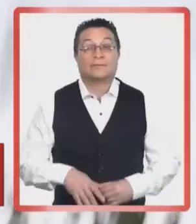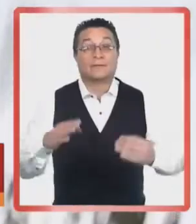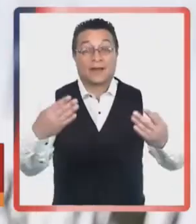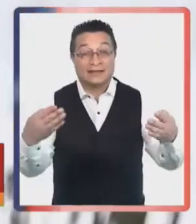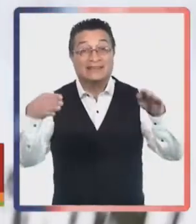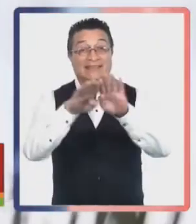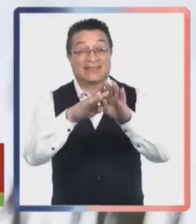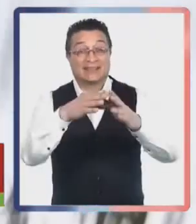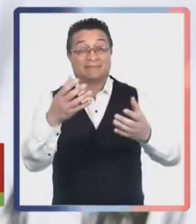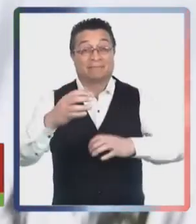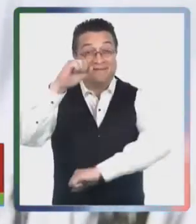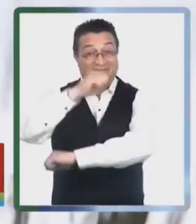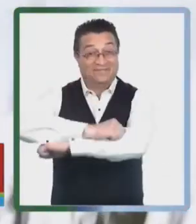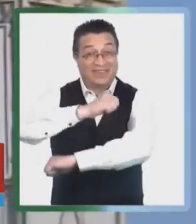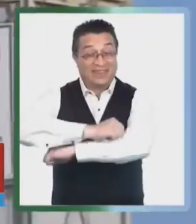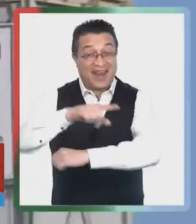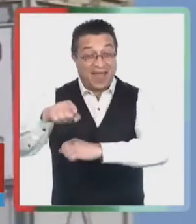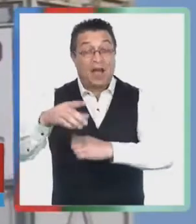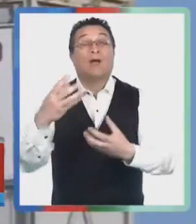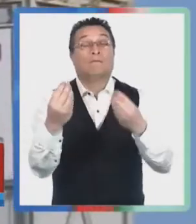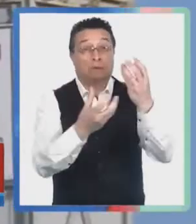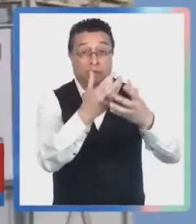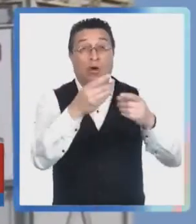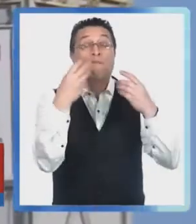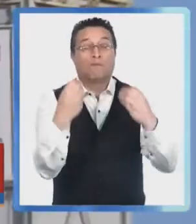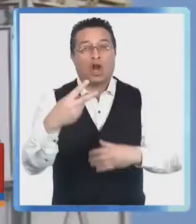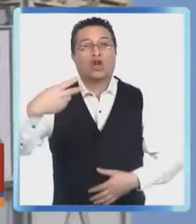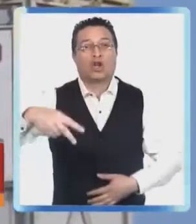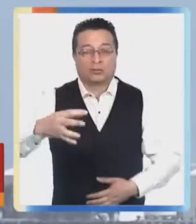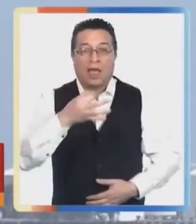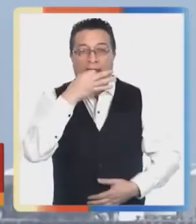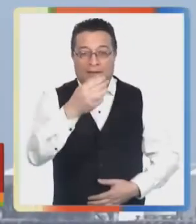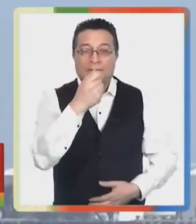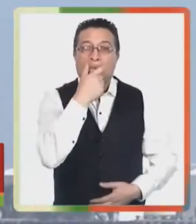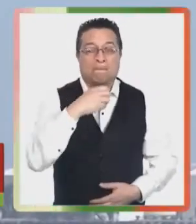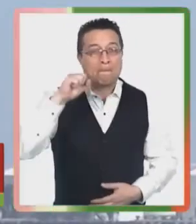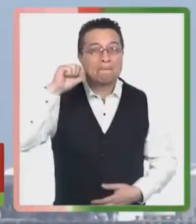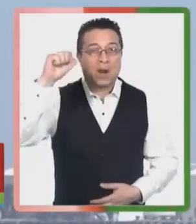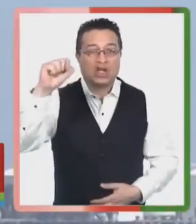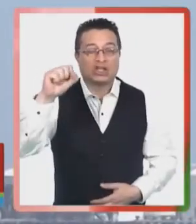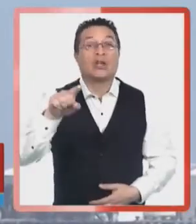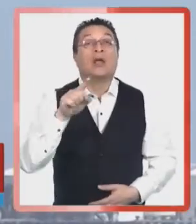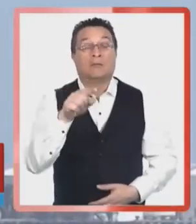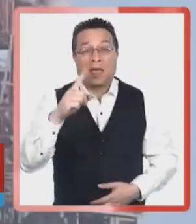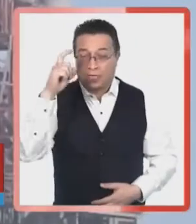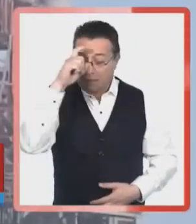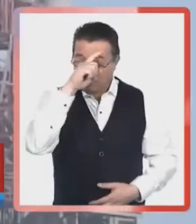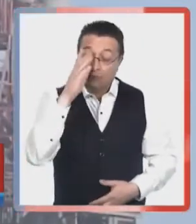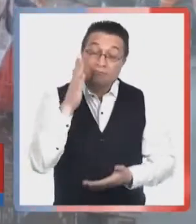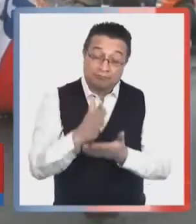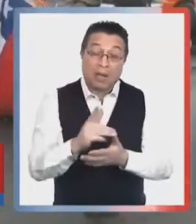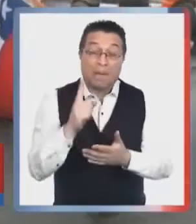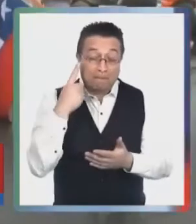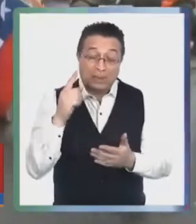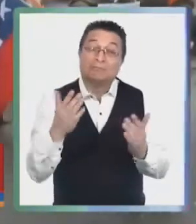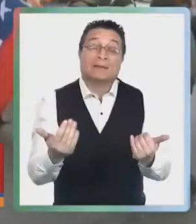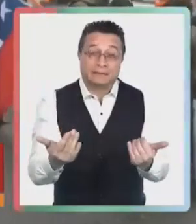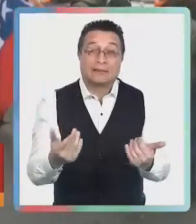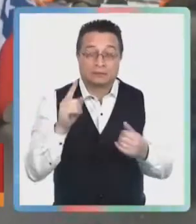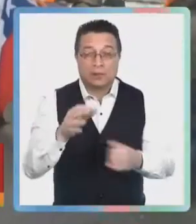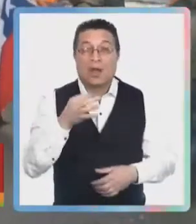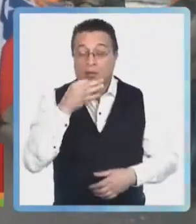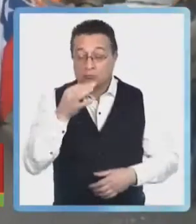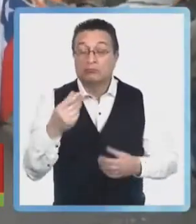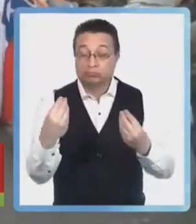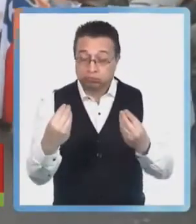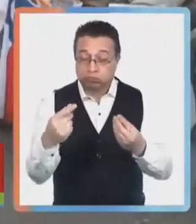El cierre de la Fundición Ventanas es una buena noticia para el país, dijo el presidente Gabriel Boric. Fue una decisión difícil, pero necesaria, y valoró